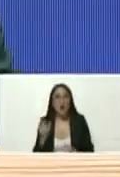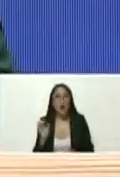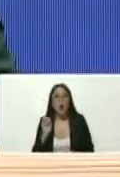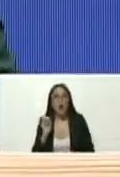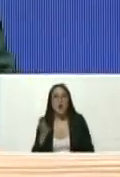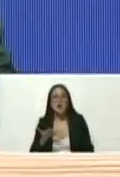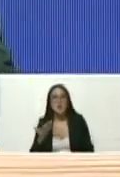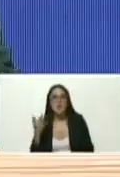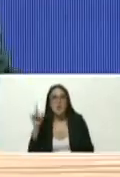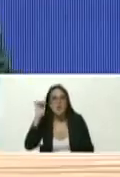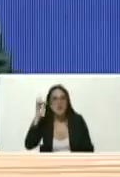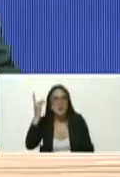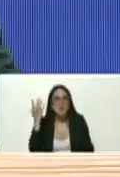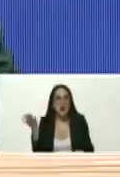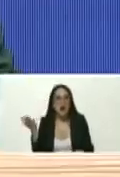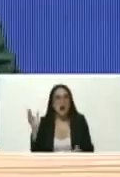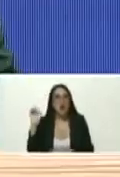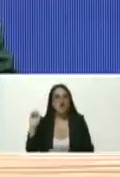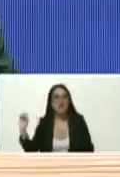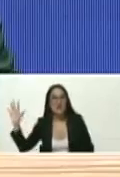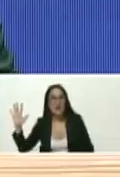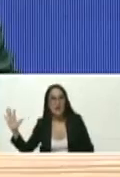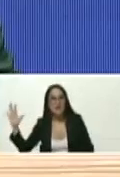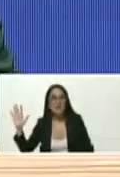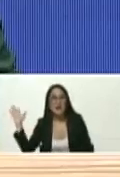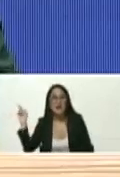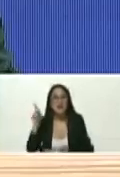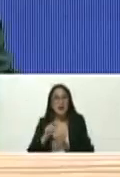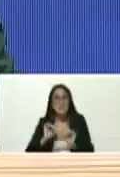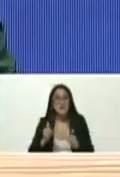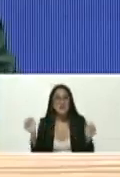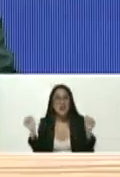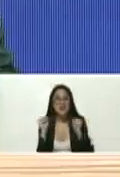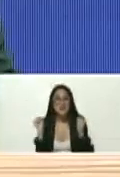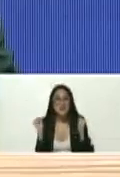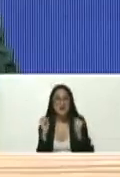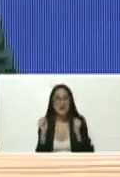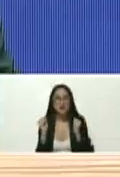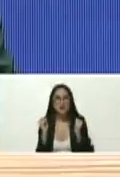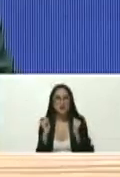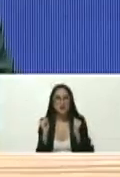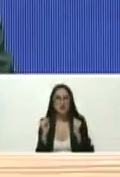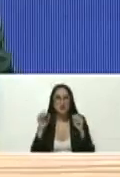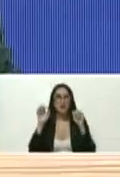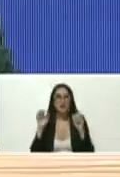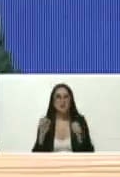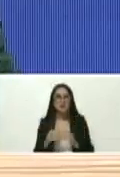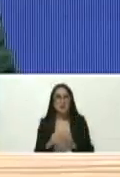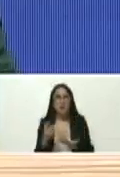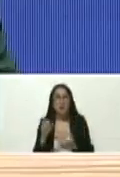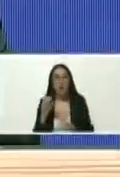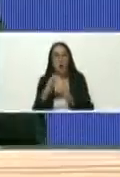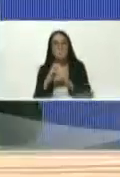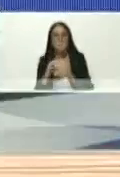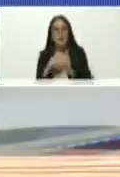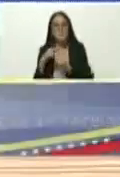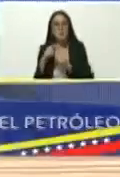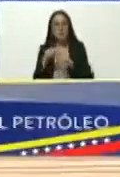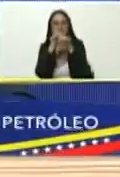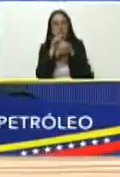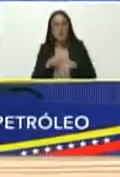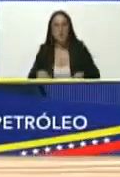Occidente con la llegada del otoño y del invierno, nosotros desde la OPEP Plus pudiéramos mandar un mensaje